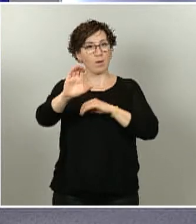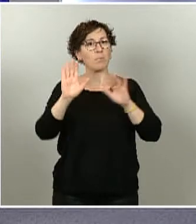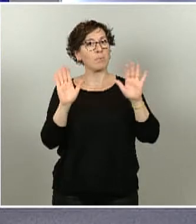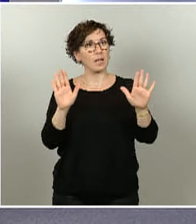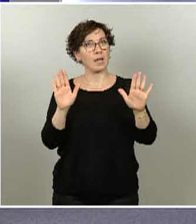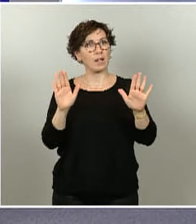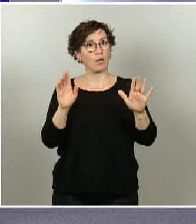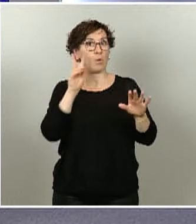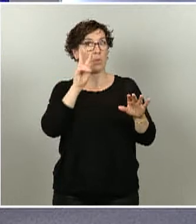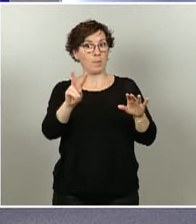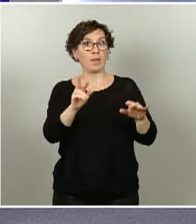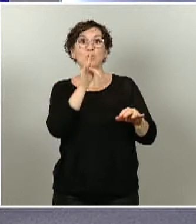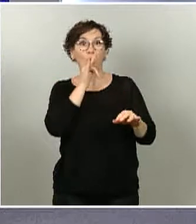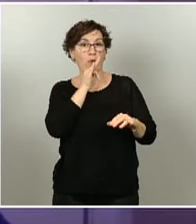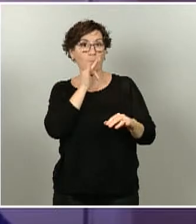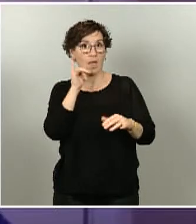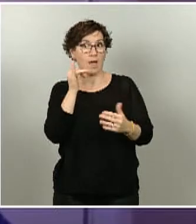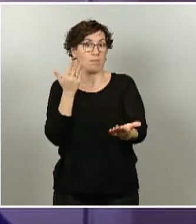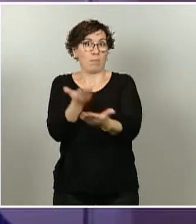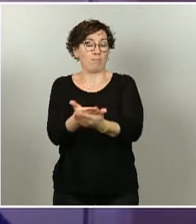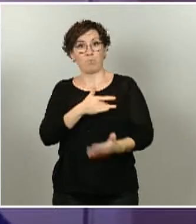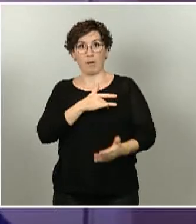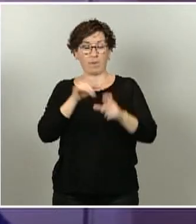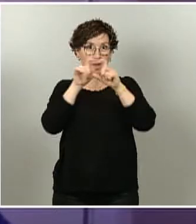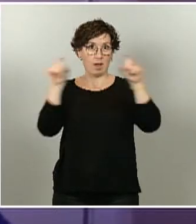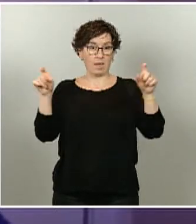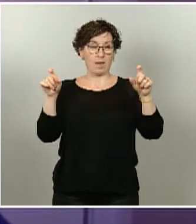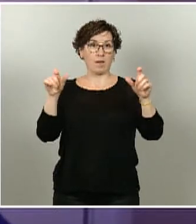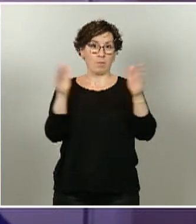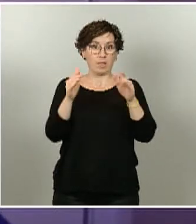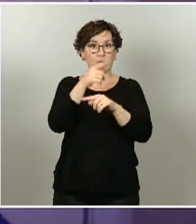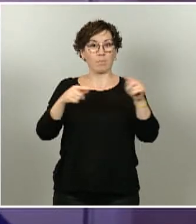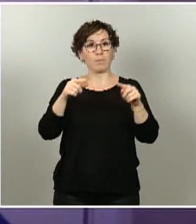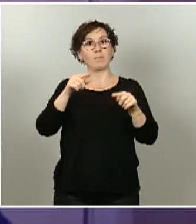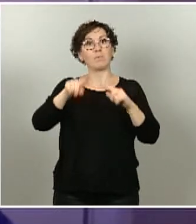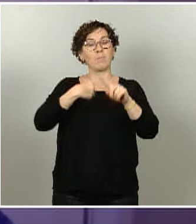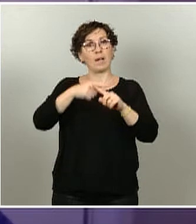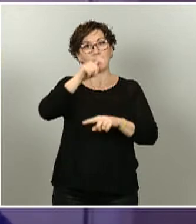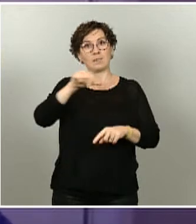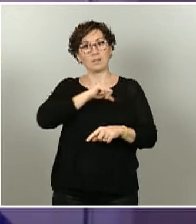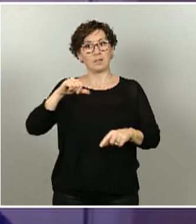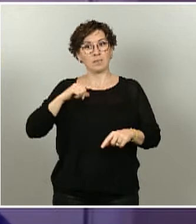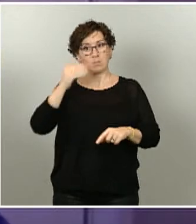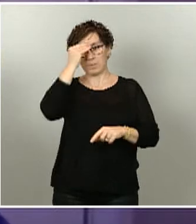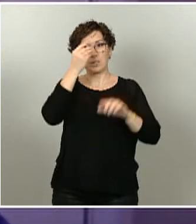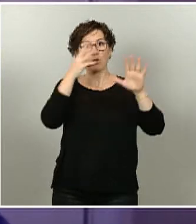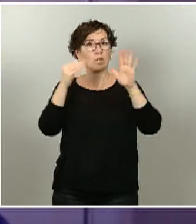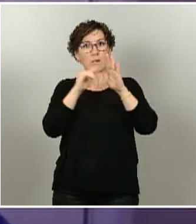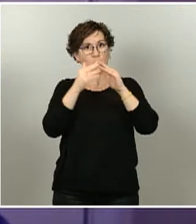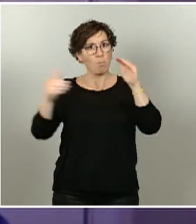sigue existiendo por parte de pymes y autónomos, ampliar ya esas líneas ICO por encima de los 100.000 millones. Al ministro Illa simplemente